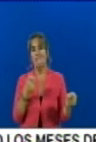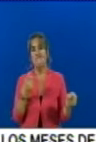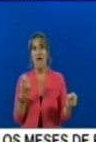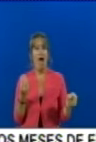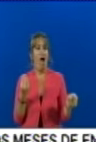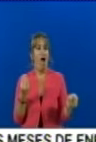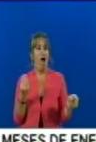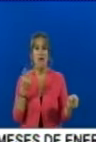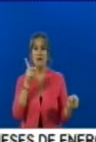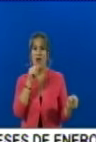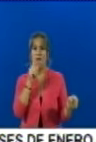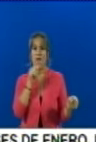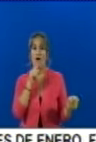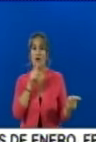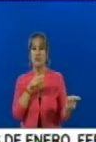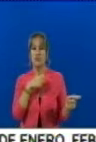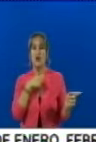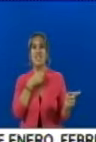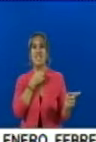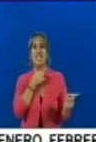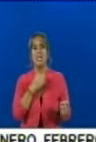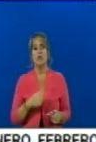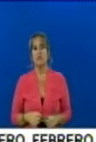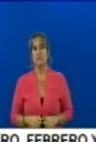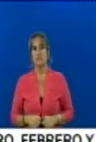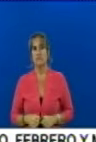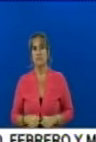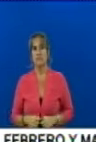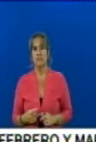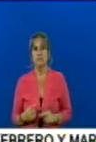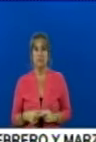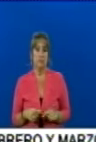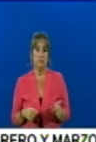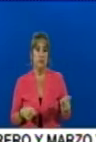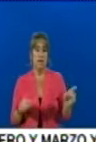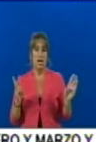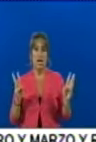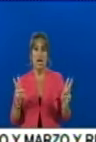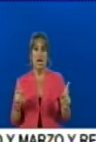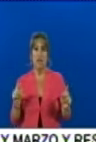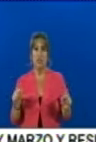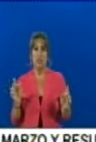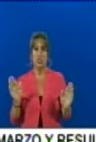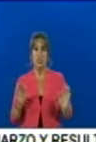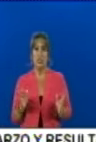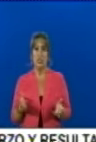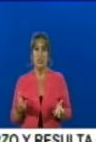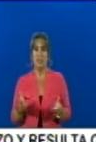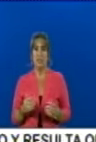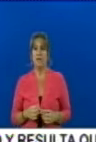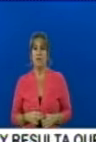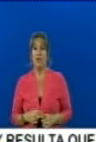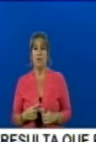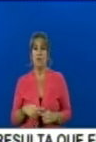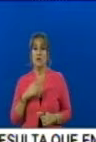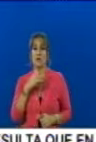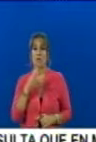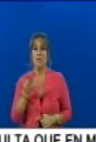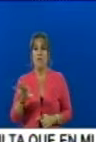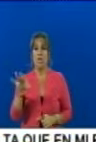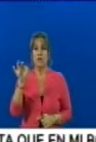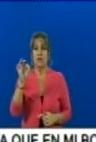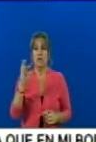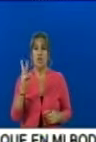faltante del pollo del mes de enero. Y bueno, entonces yo la cifra que dio Juan Carlos no es despreciable. Pudiéramos haber cogido estas dos